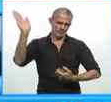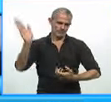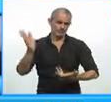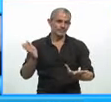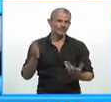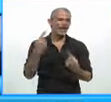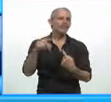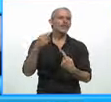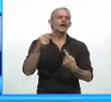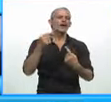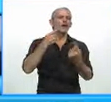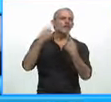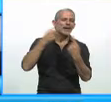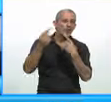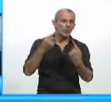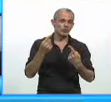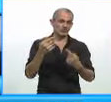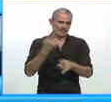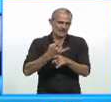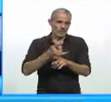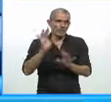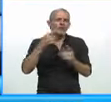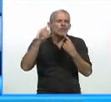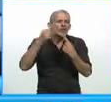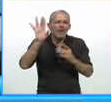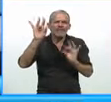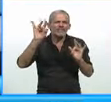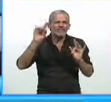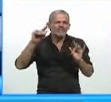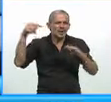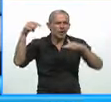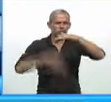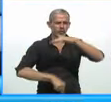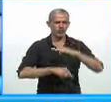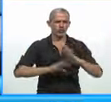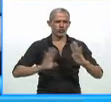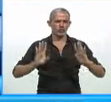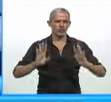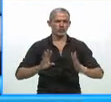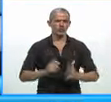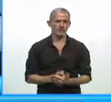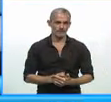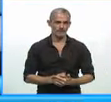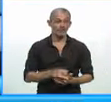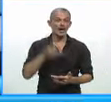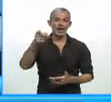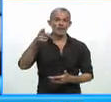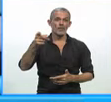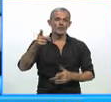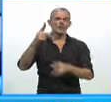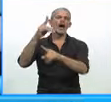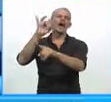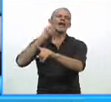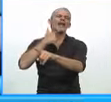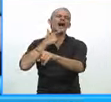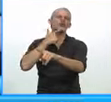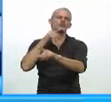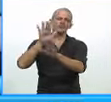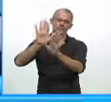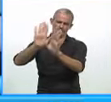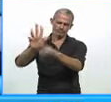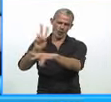duelo dialéctico temible, no es para cualquiera. Así que como decidimos que vos todavía tenés más juegos por delante, te